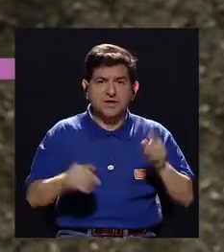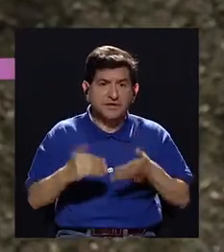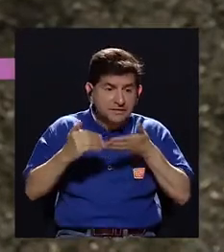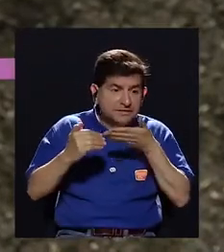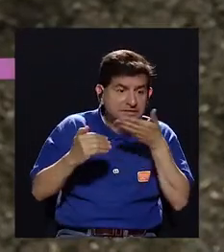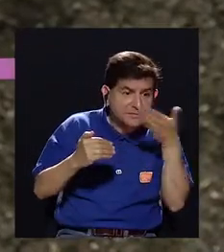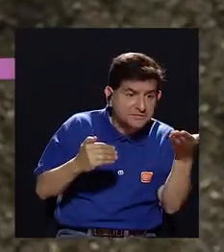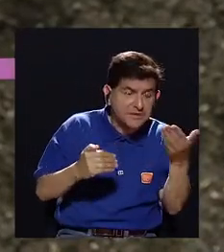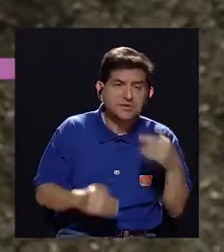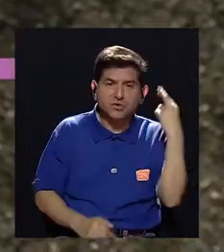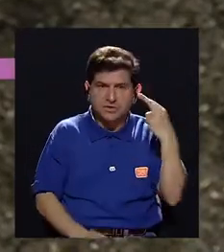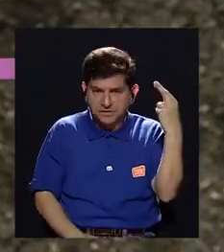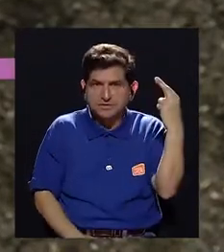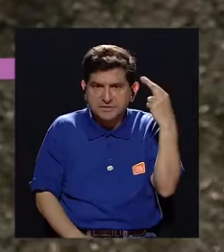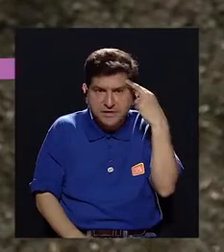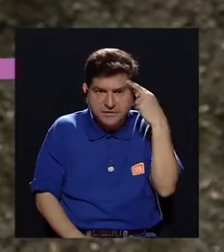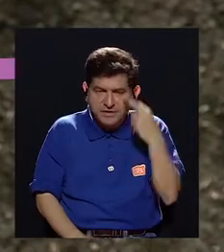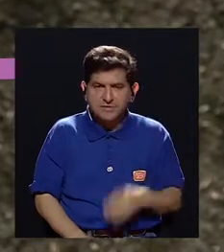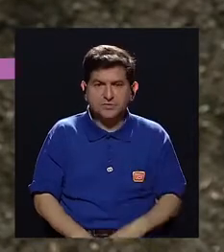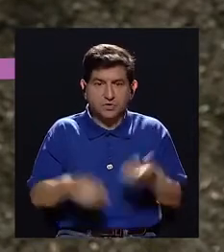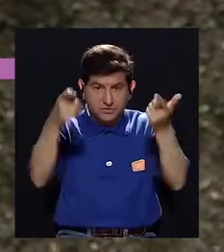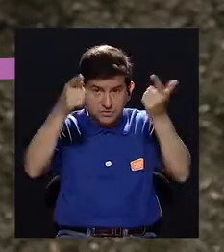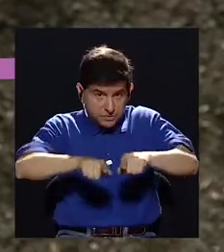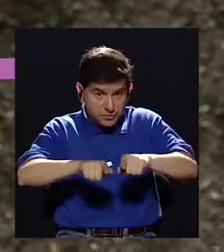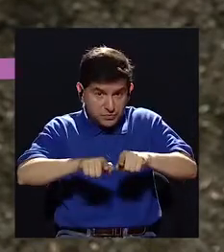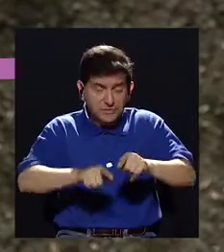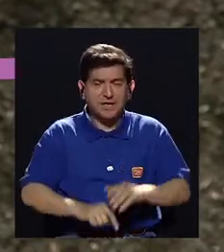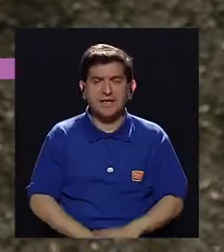predisponentes o causales, pues